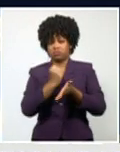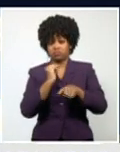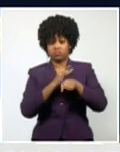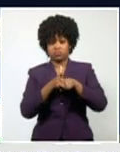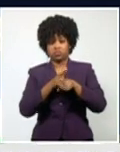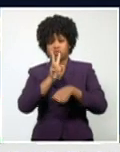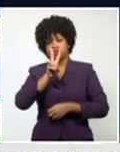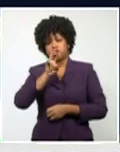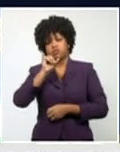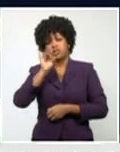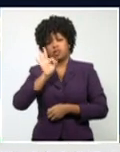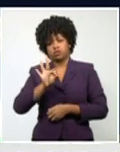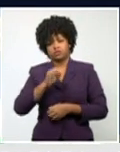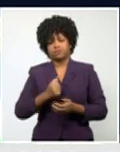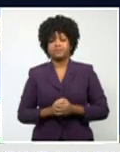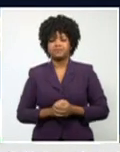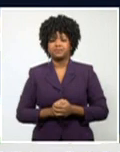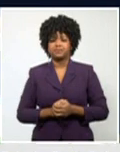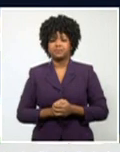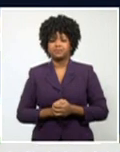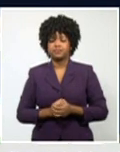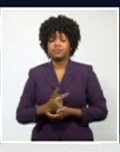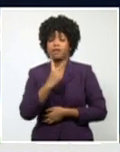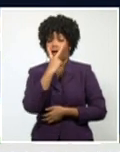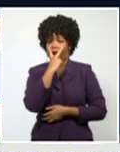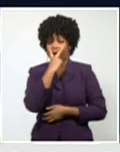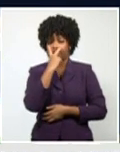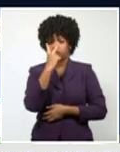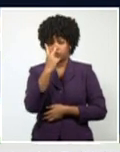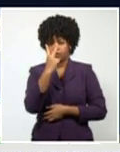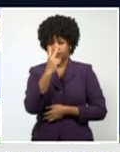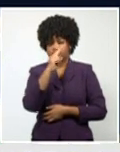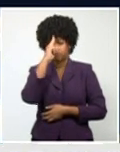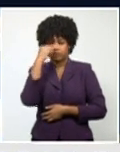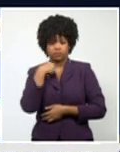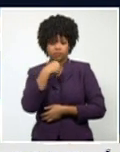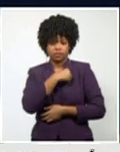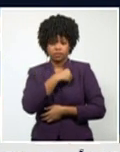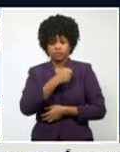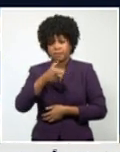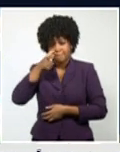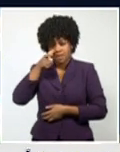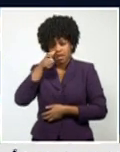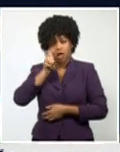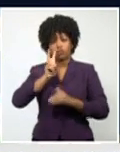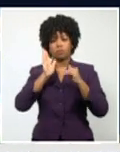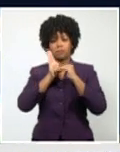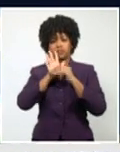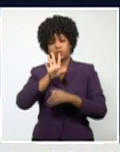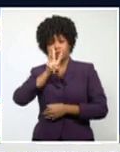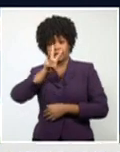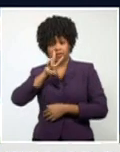268. En la atención primaria, por nuestro personal de salud, se vigilan 2.053 personas,